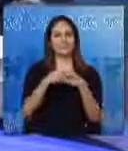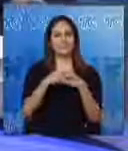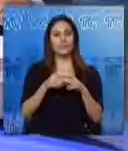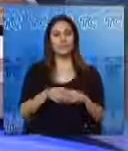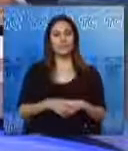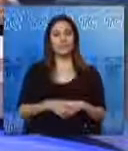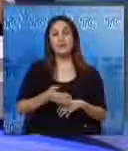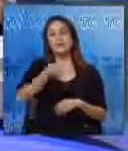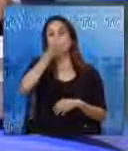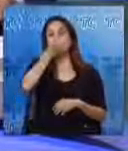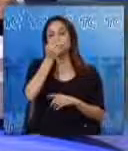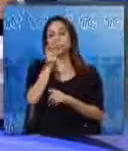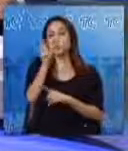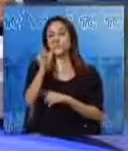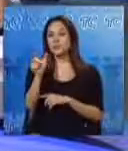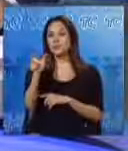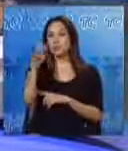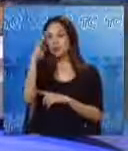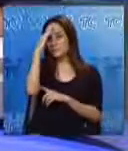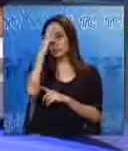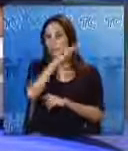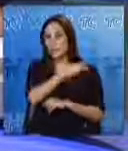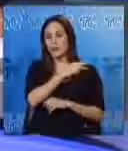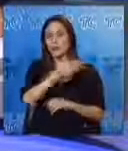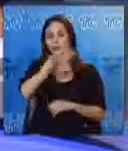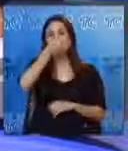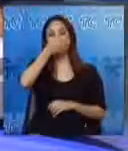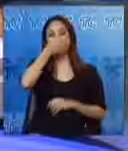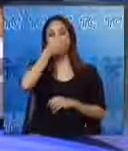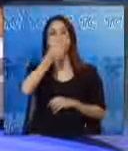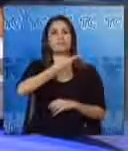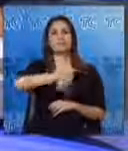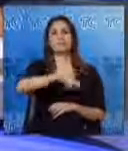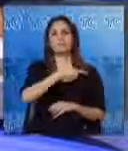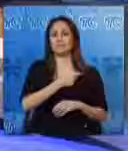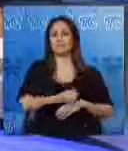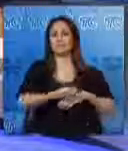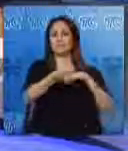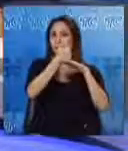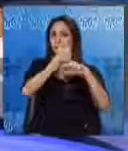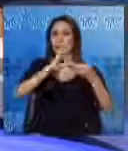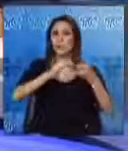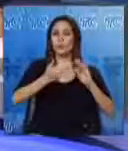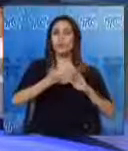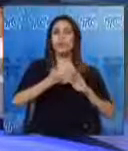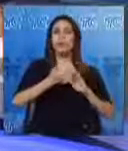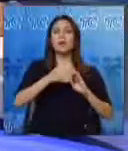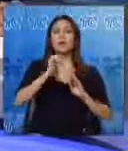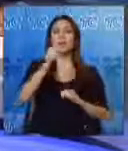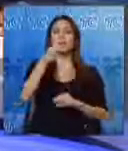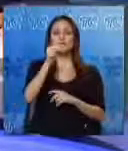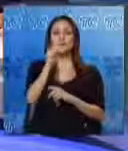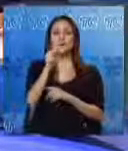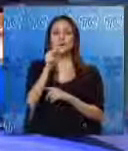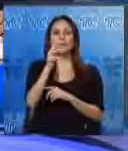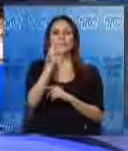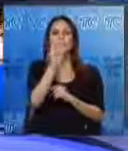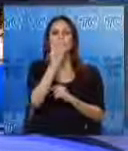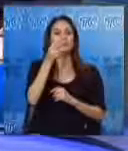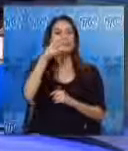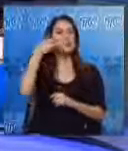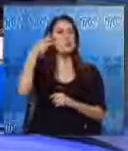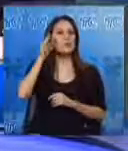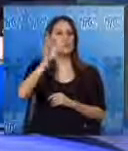del secuestro de dos militares en la provincia de Morona, Santiago, fue rechazado por dirigentes de la comunidad Shuar. Sí, dijeron que se trata de